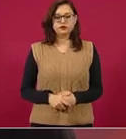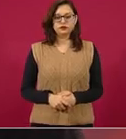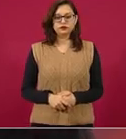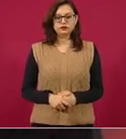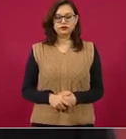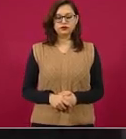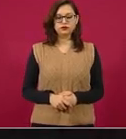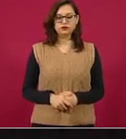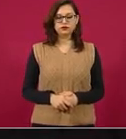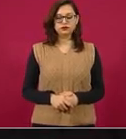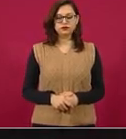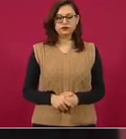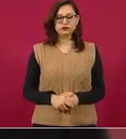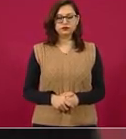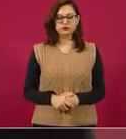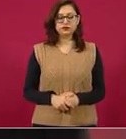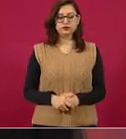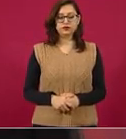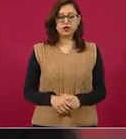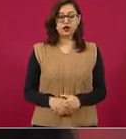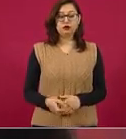Y esto no se conocía,